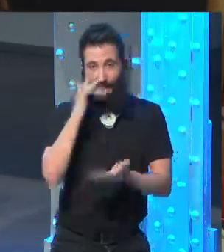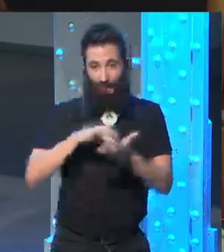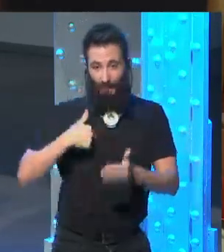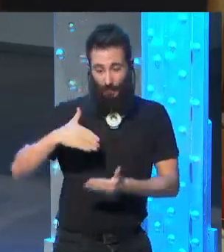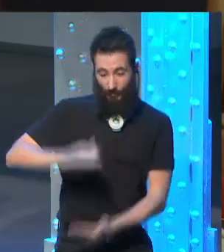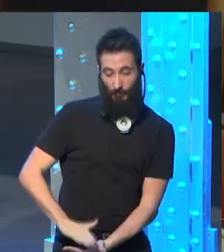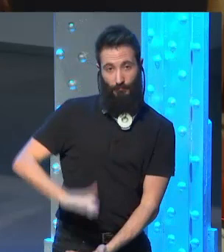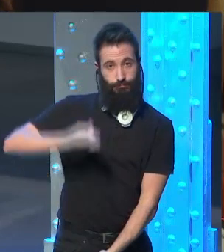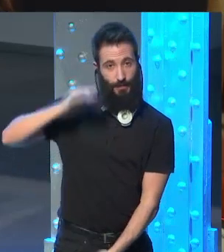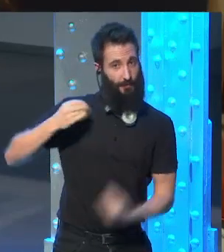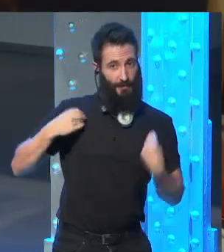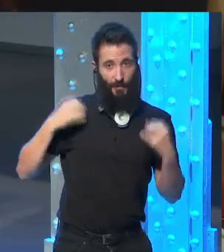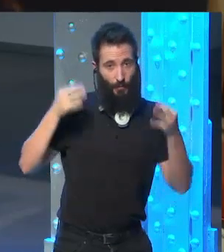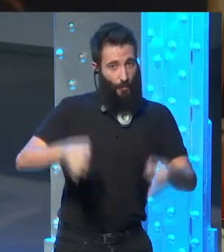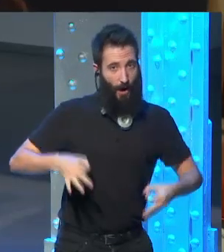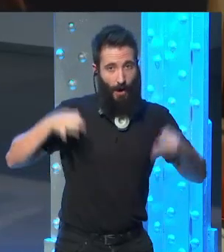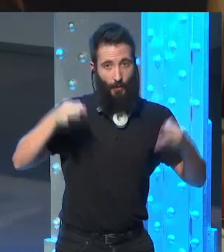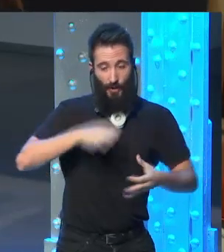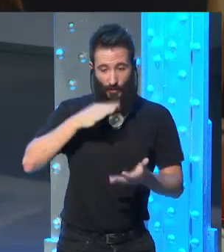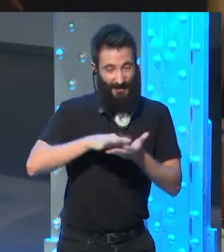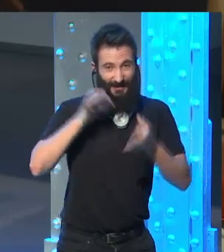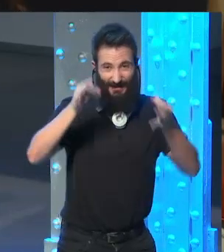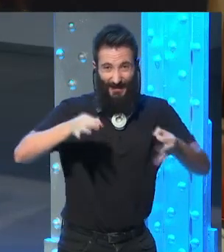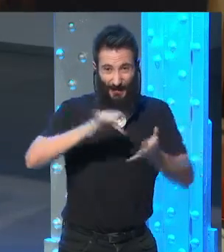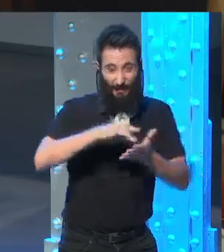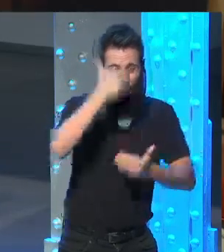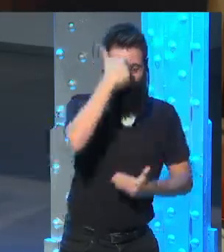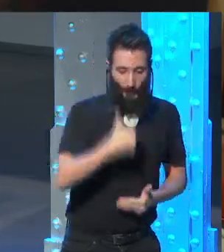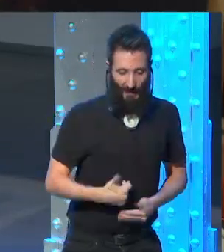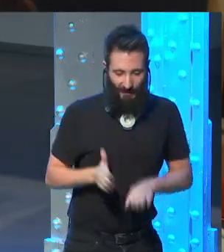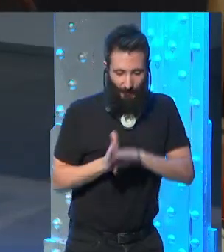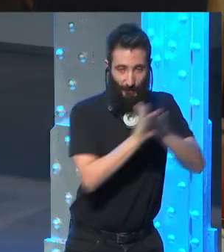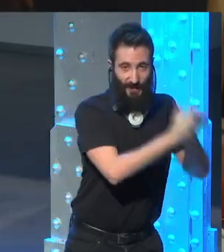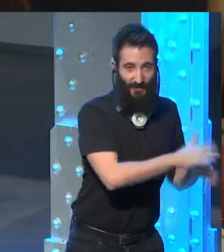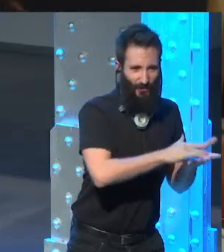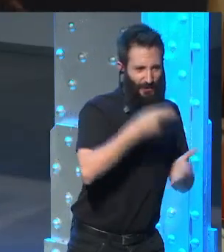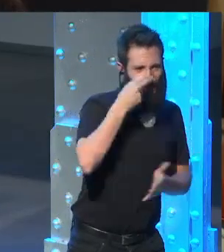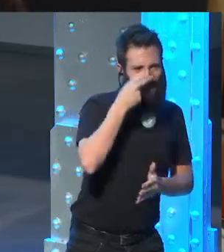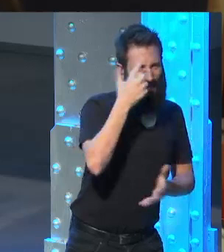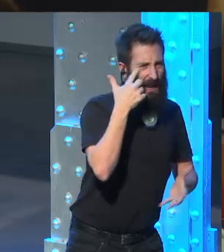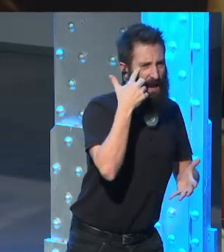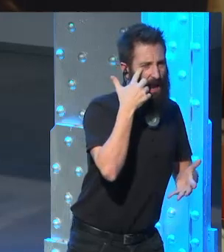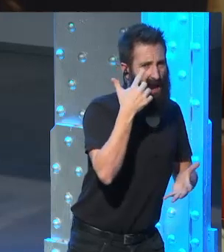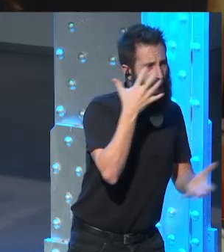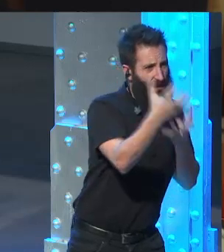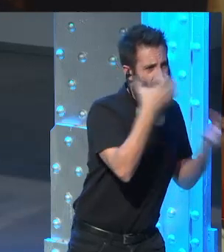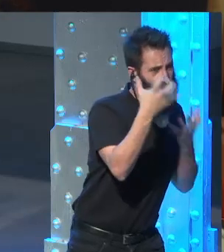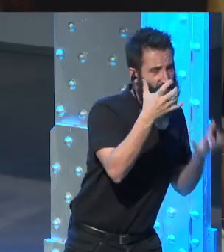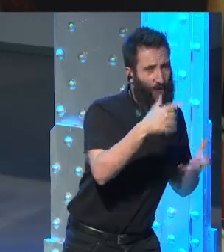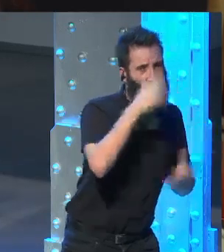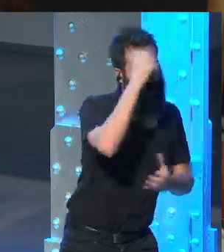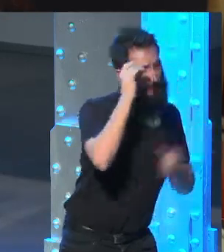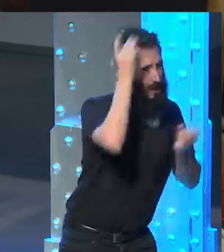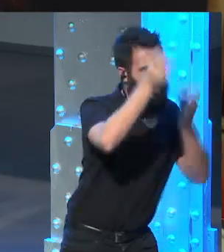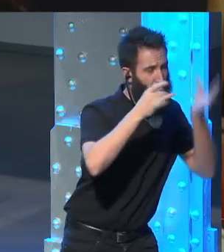mi infancia. Siempre he tenido una parte de mucho interés artístico y creativo y de muchísimo